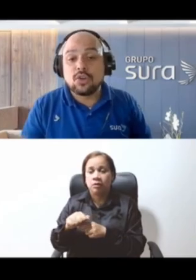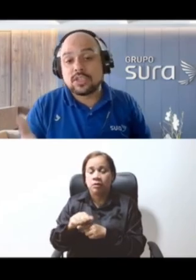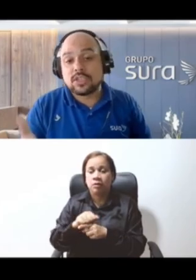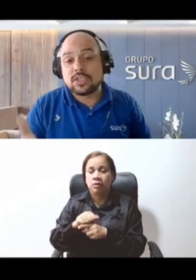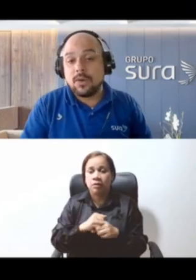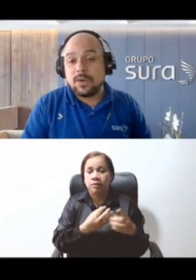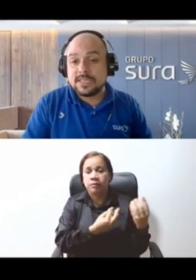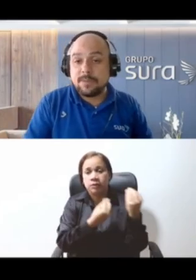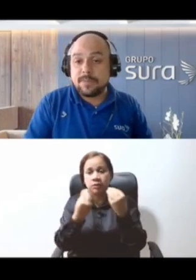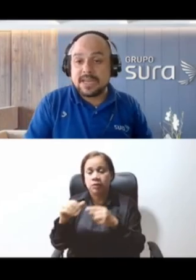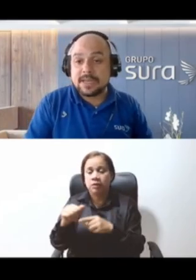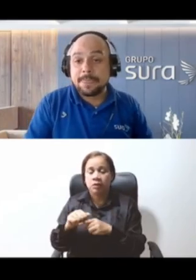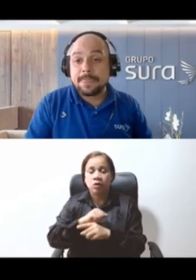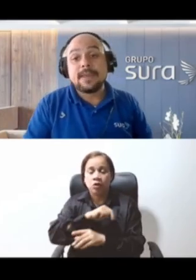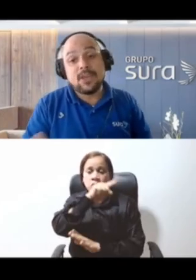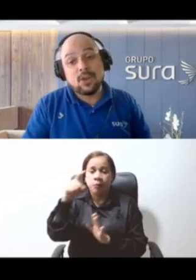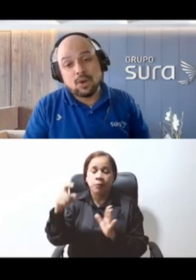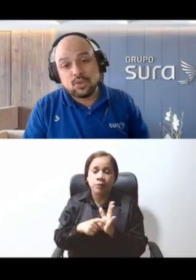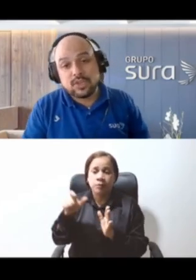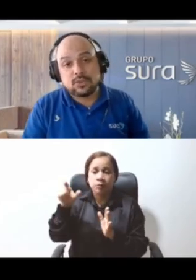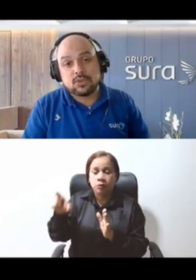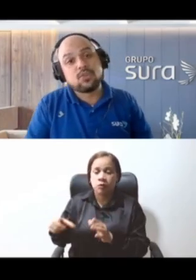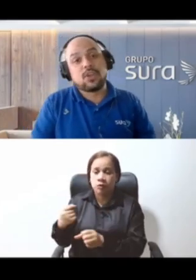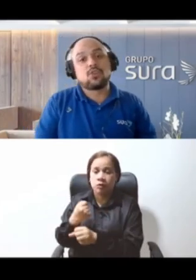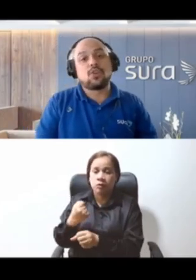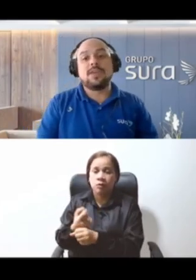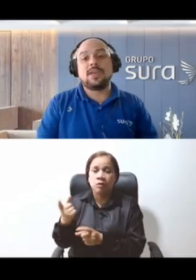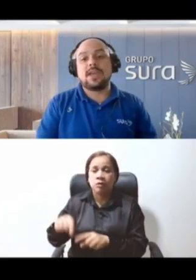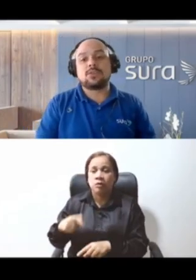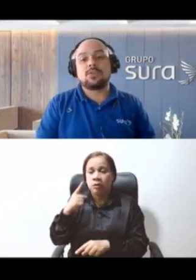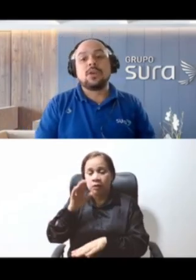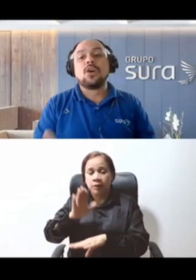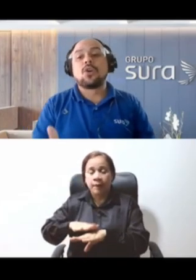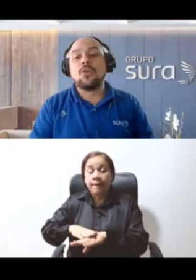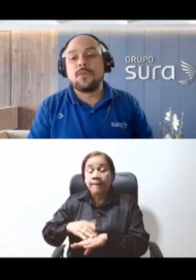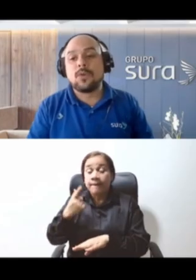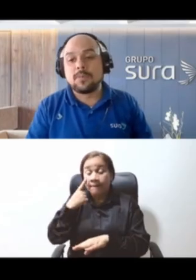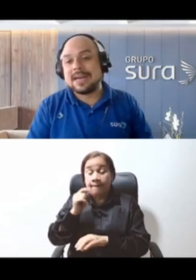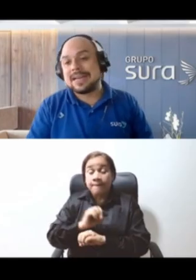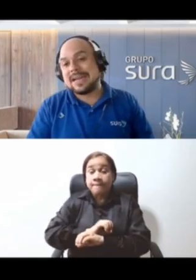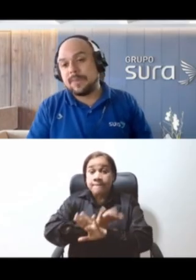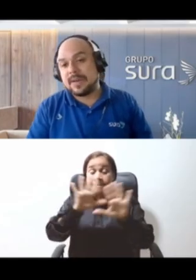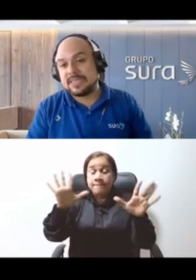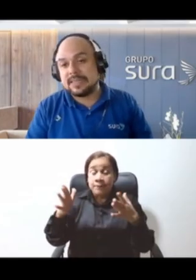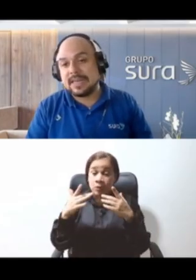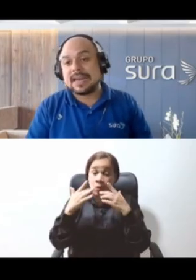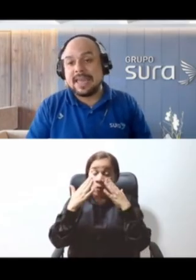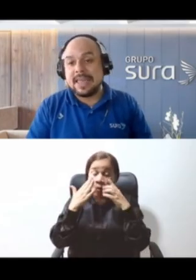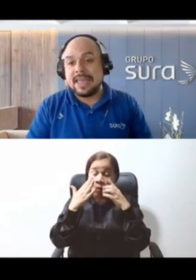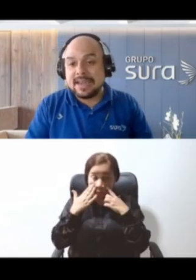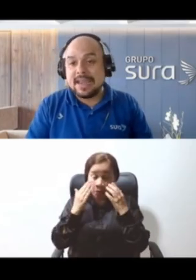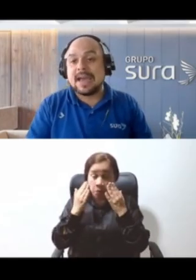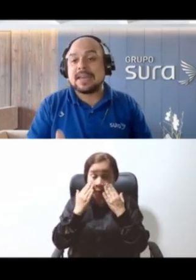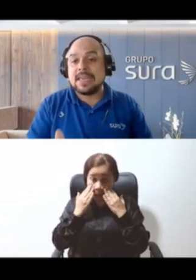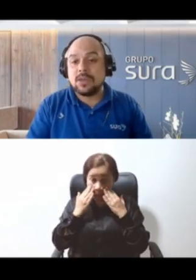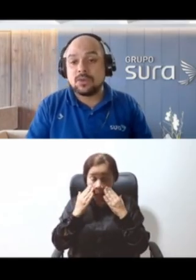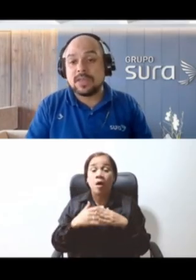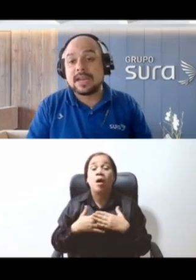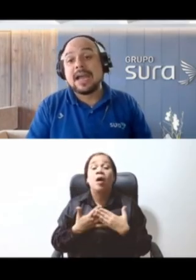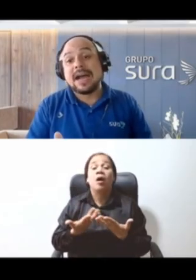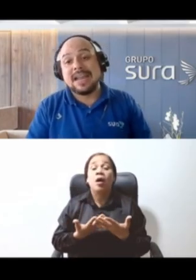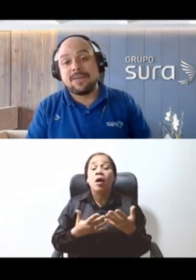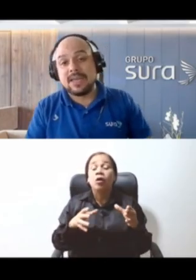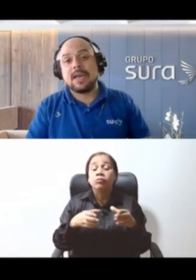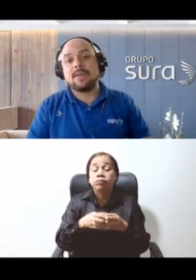incluyendo todos los trabajadores de la empresa. Y ojo, muchachos, no se nos olvide esto: conformar, capacitar, entrenar